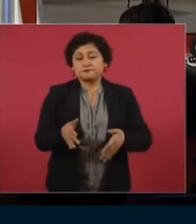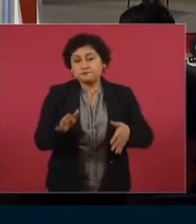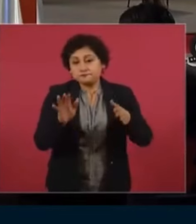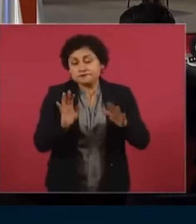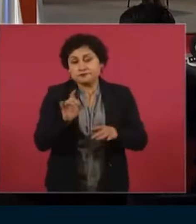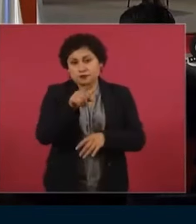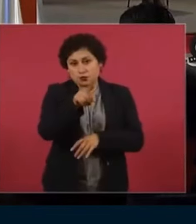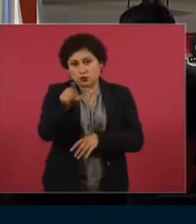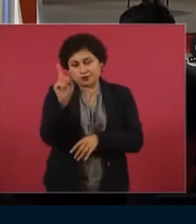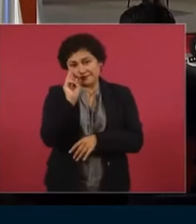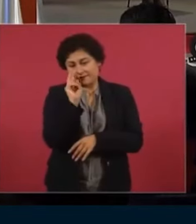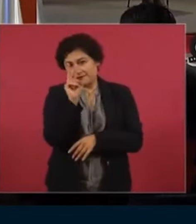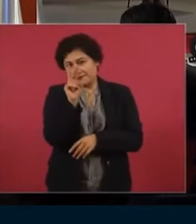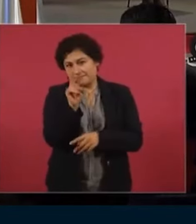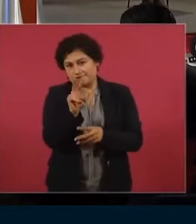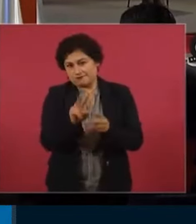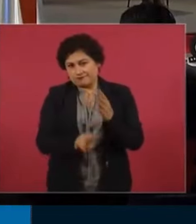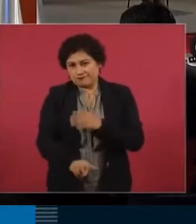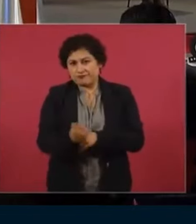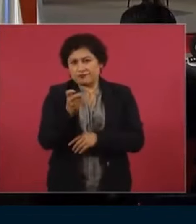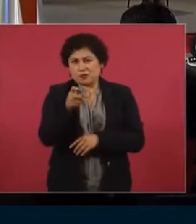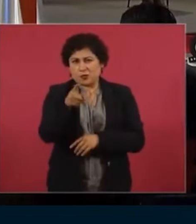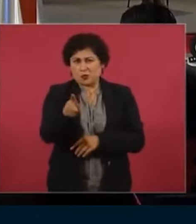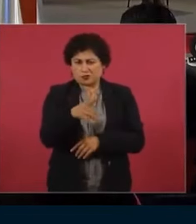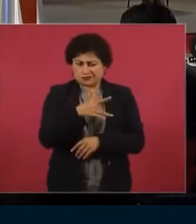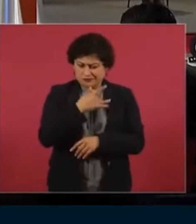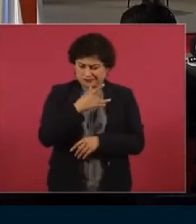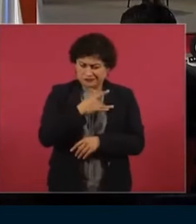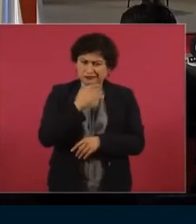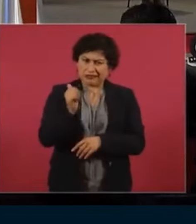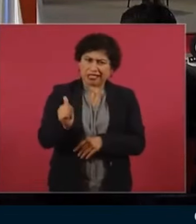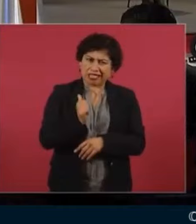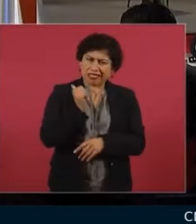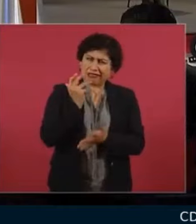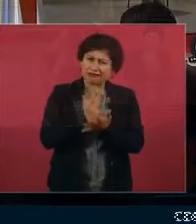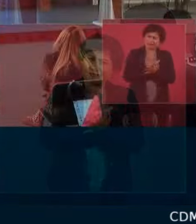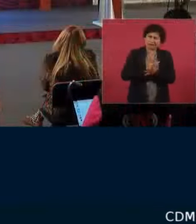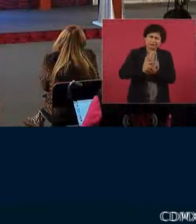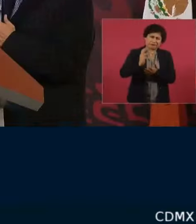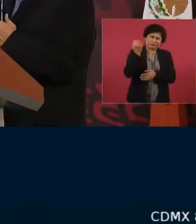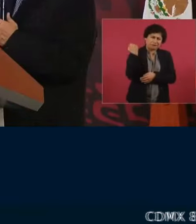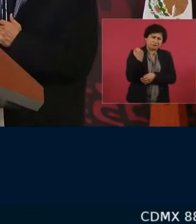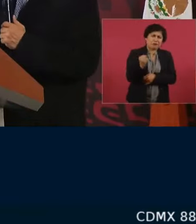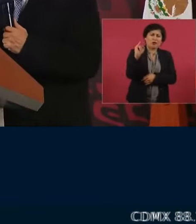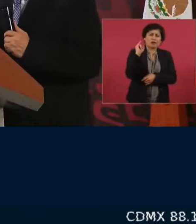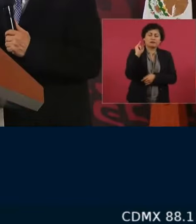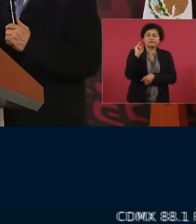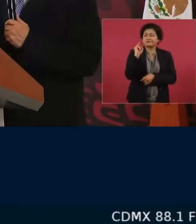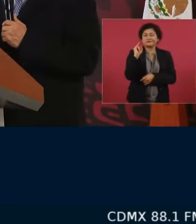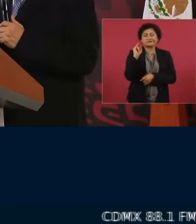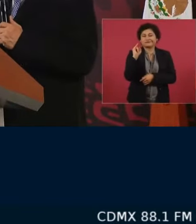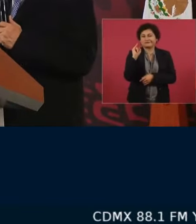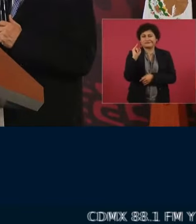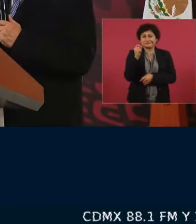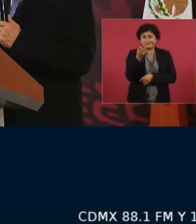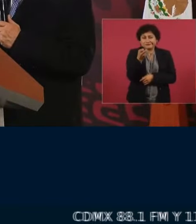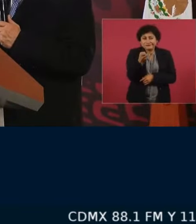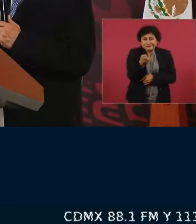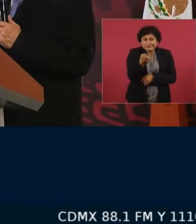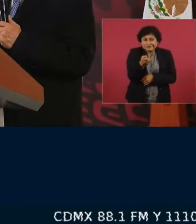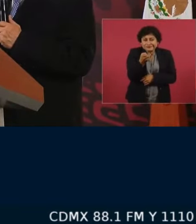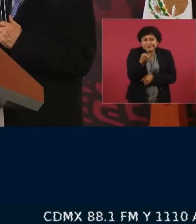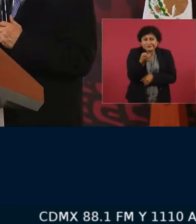ubicarse en España para extraer los datos con quién sabe qué fin? Hoy sabemos, por ejemplo, que esos datos, los datos